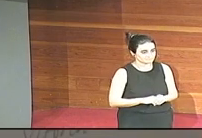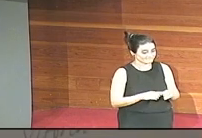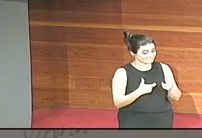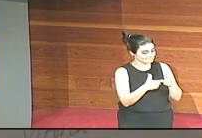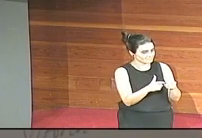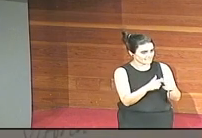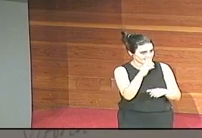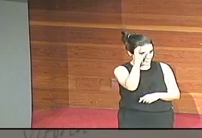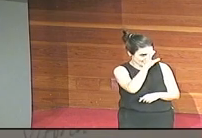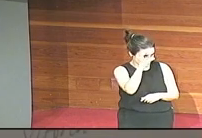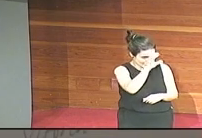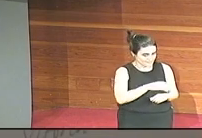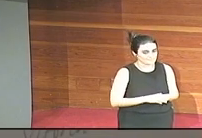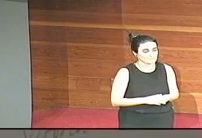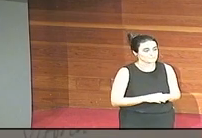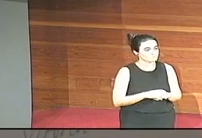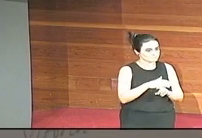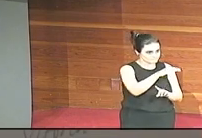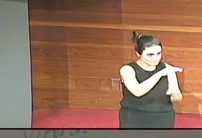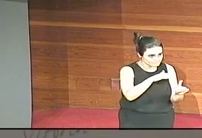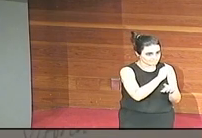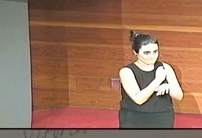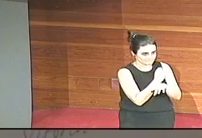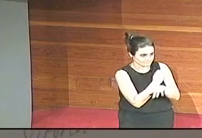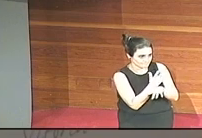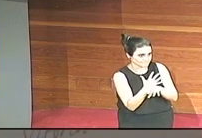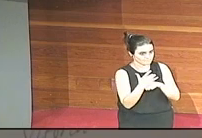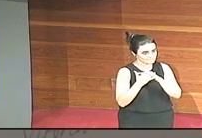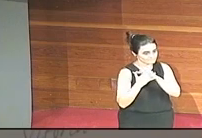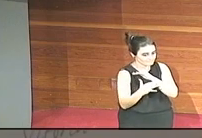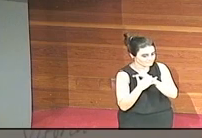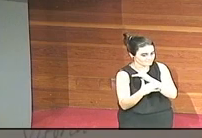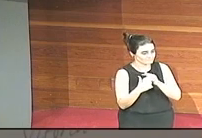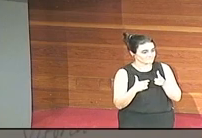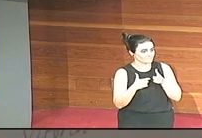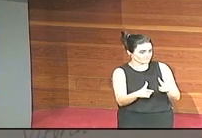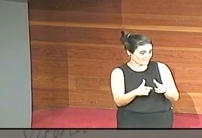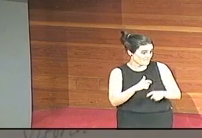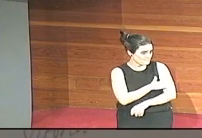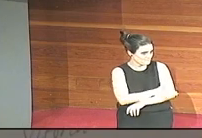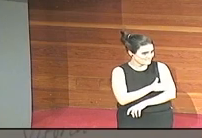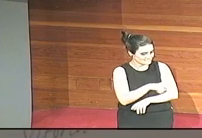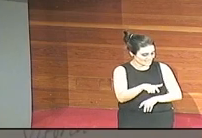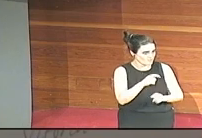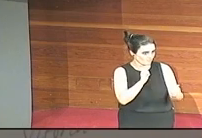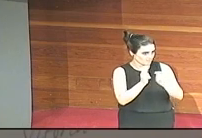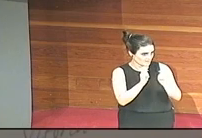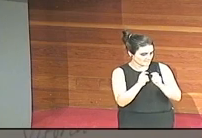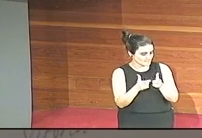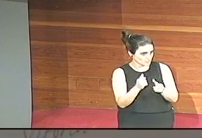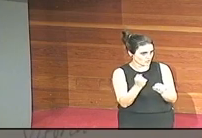en grumen la anda cuneta hechas en gurú beijing urueta con ministerio ar en prensa google banner ela nariño